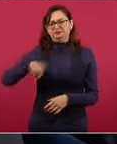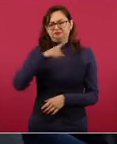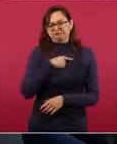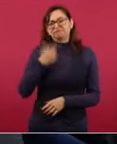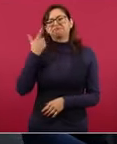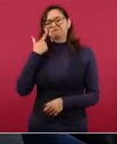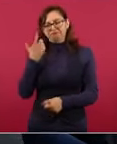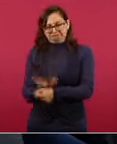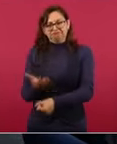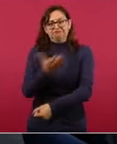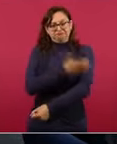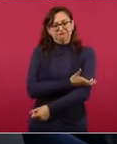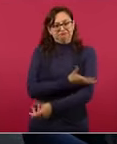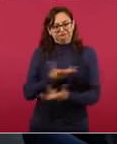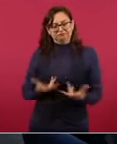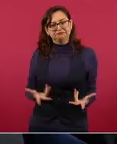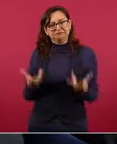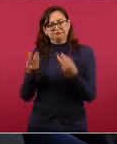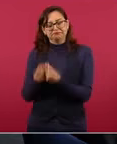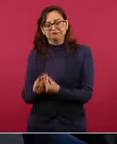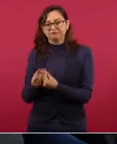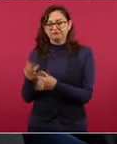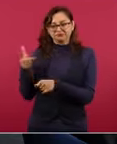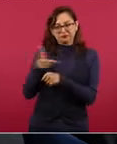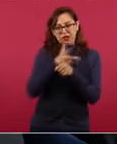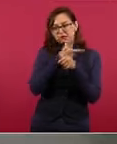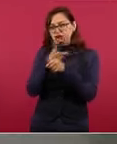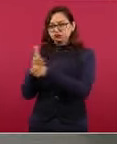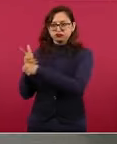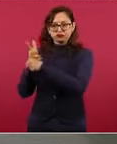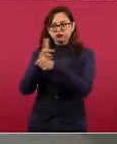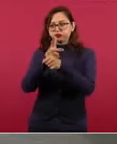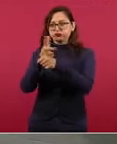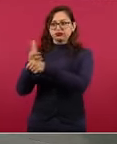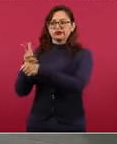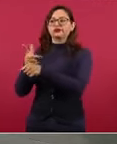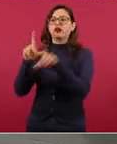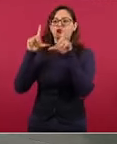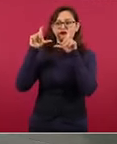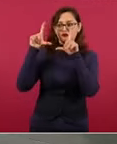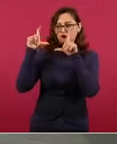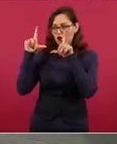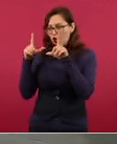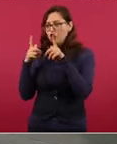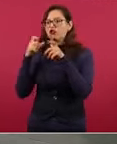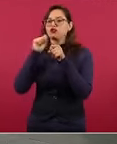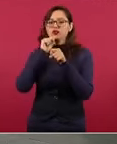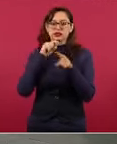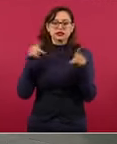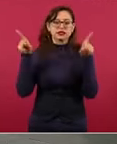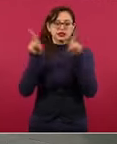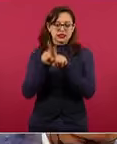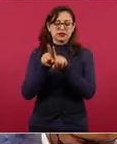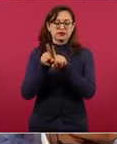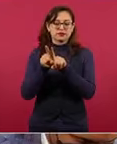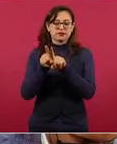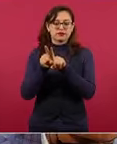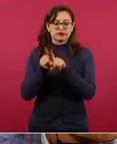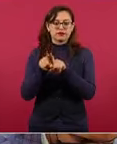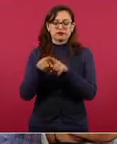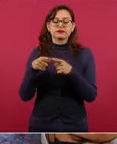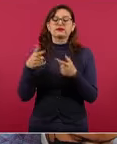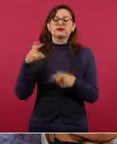cámaras e incluso pudimos accesar lo vimos tenemos fotos aéreas también de cómo se llama de